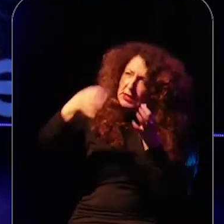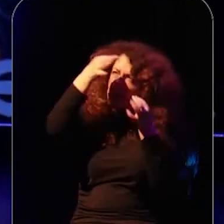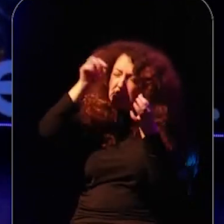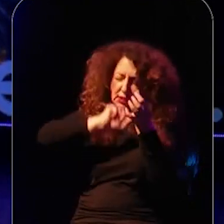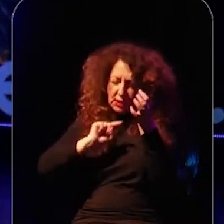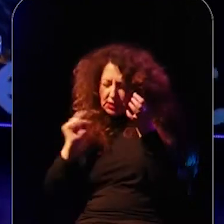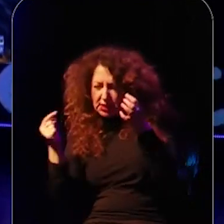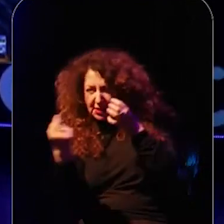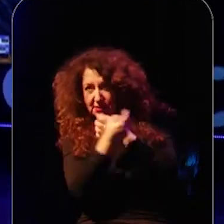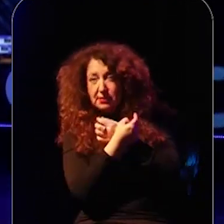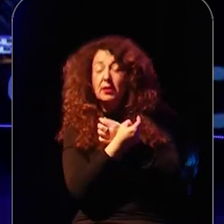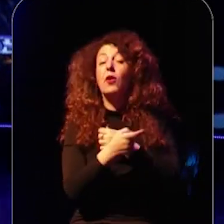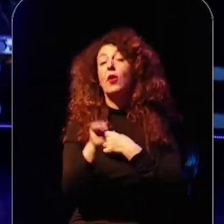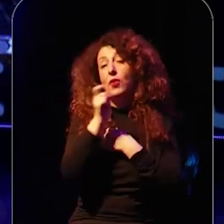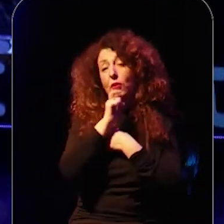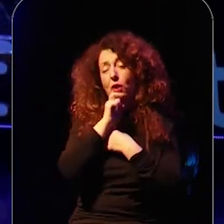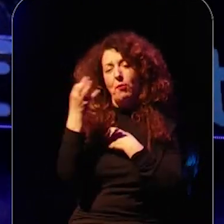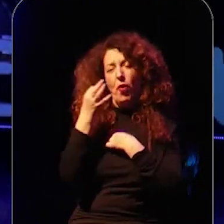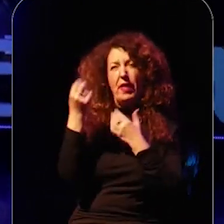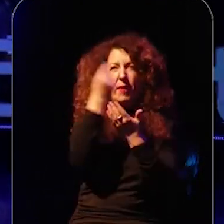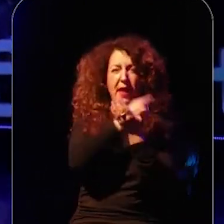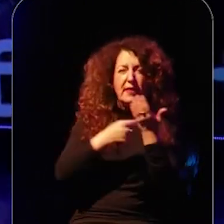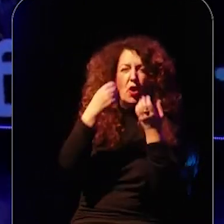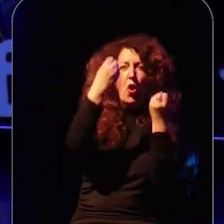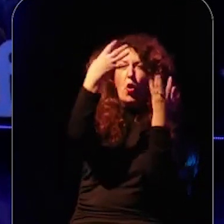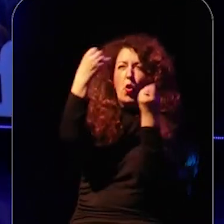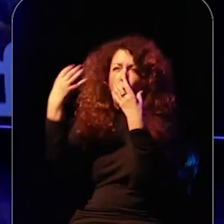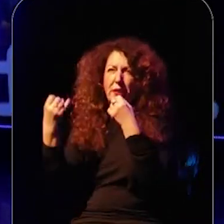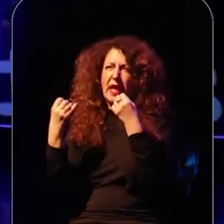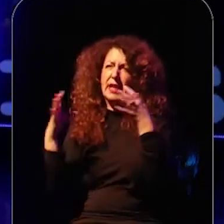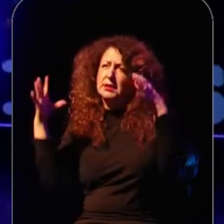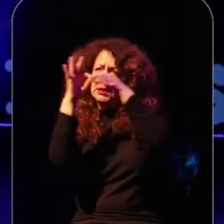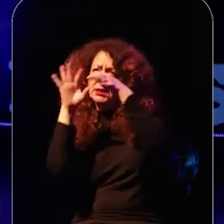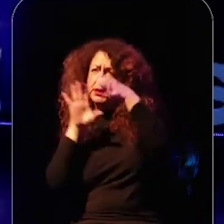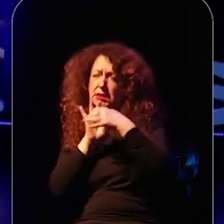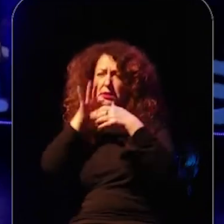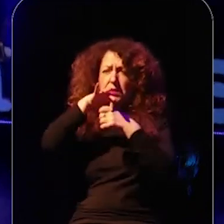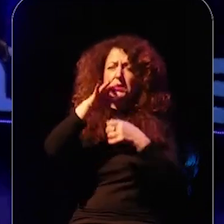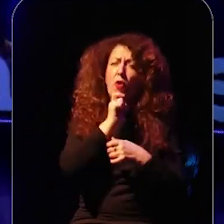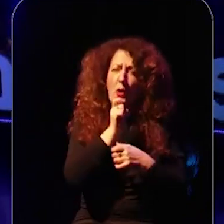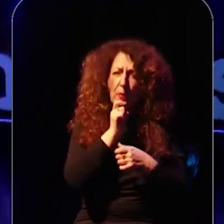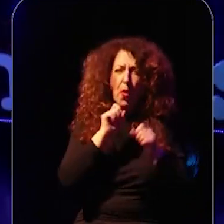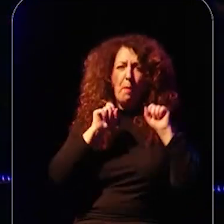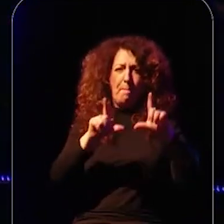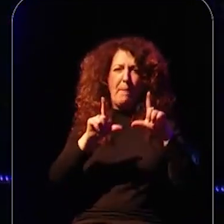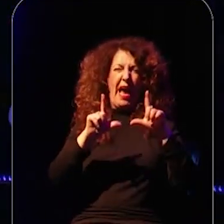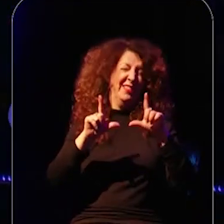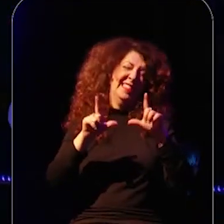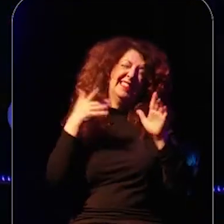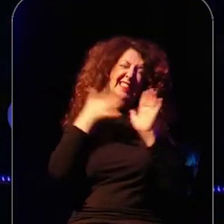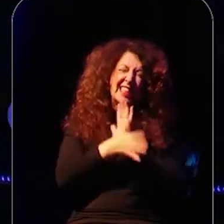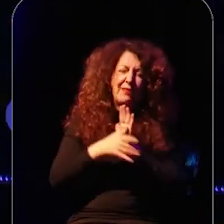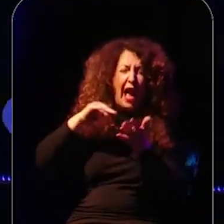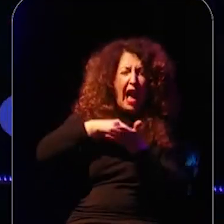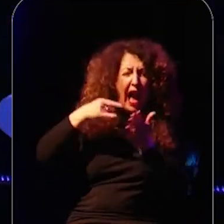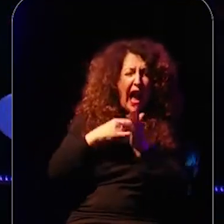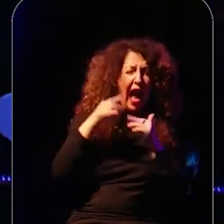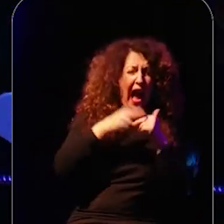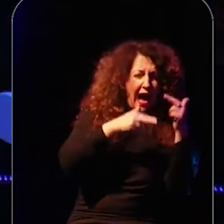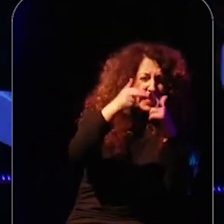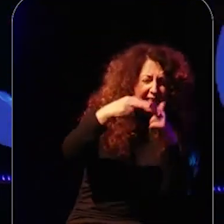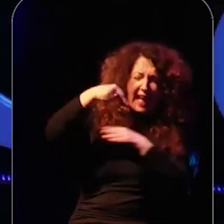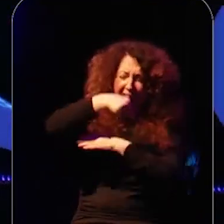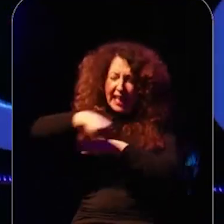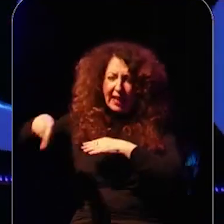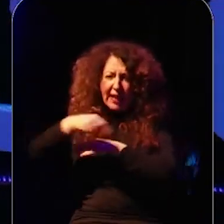se hace? Hay que diseñar luminarias, cómo enganchamos las luminarias, paneles, un trabajo de arquitectura e ingeniería,